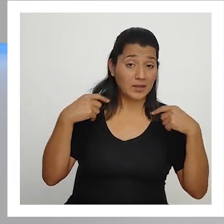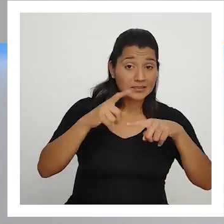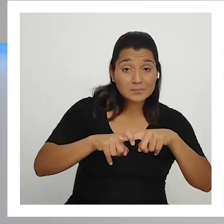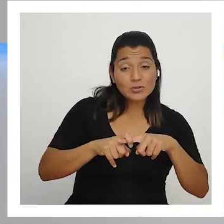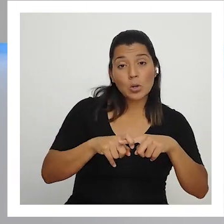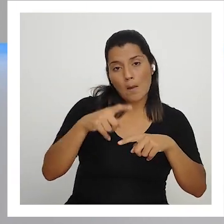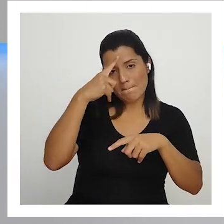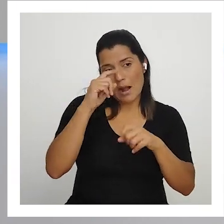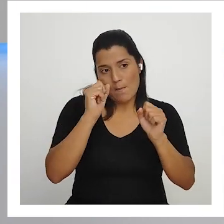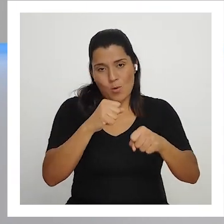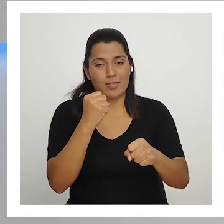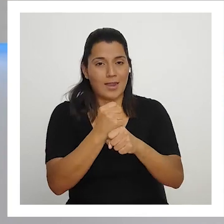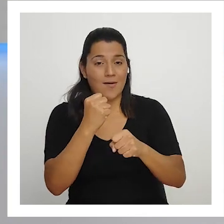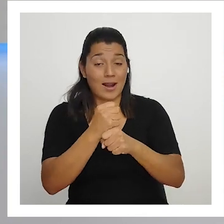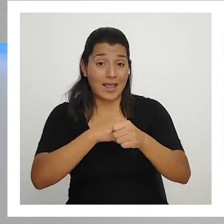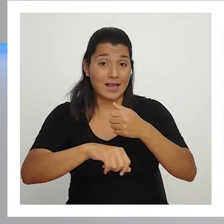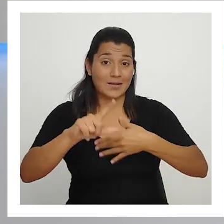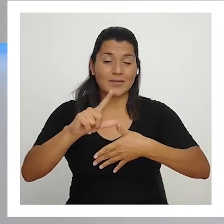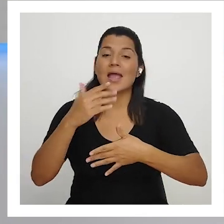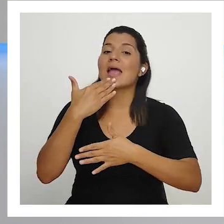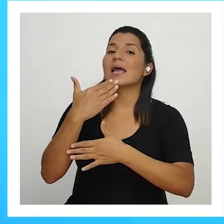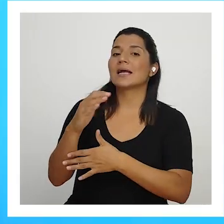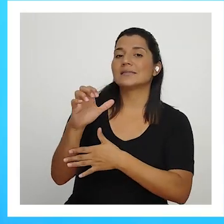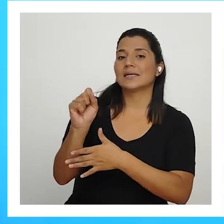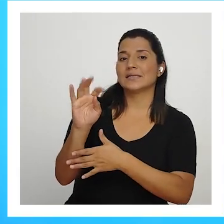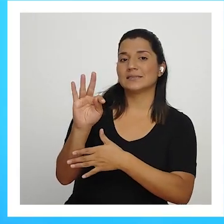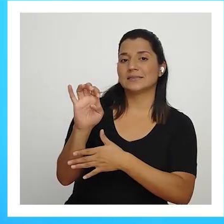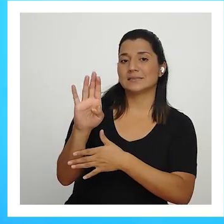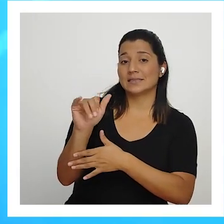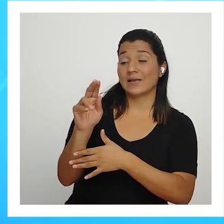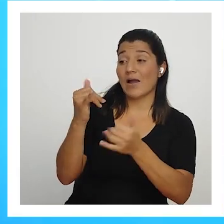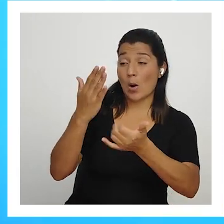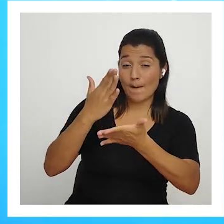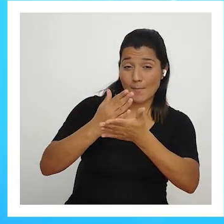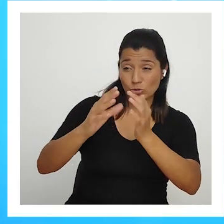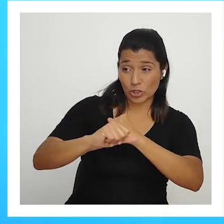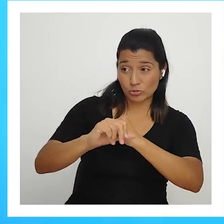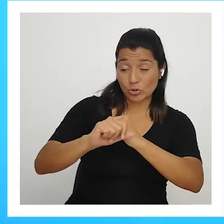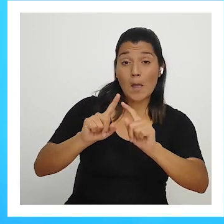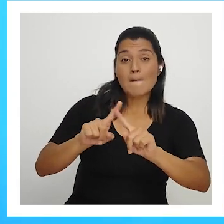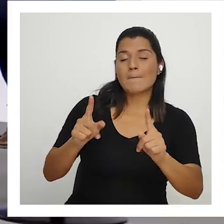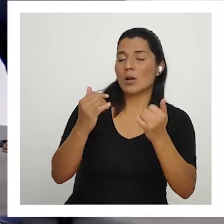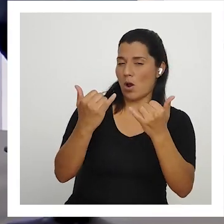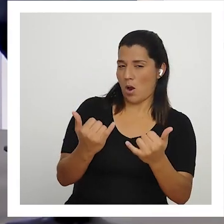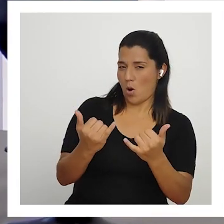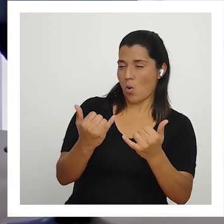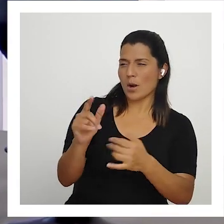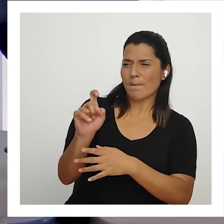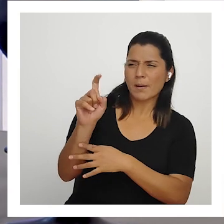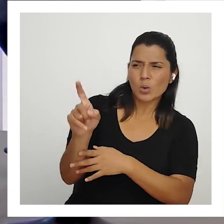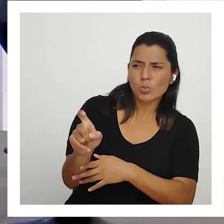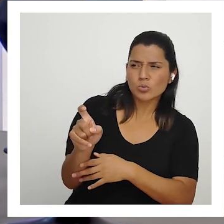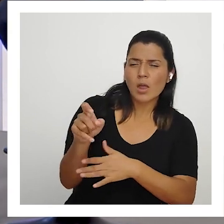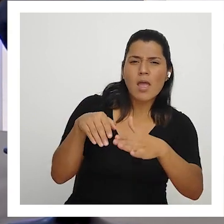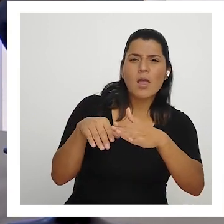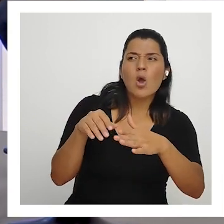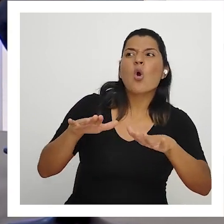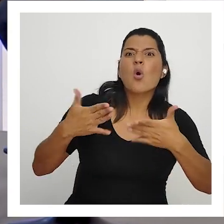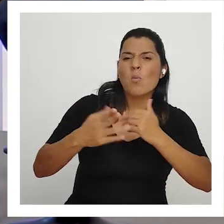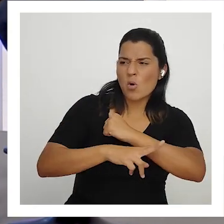criminal ha logrado afectar a personas de El Salvador, de Honduras, de Perú y de Ecuador. Vemos que entonces es una